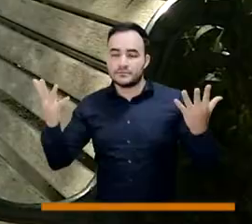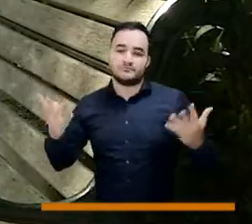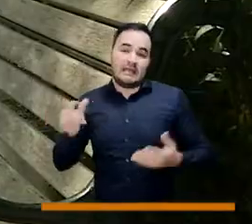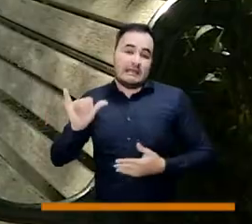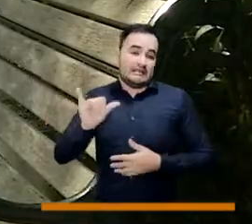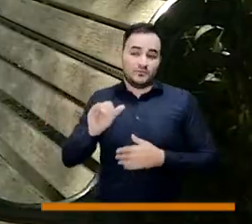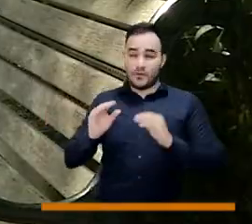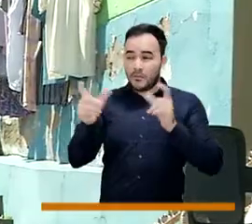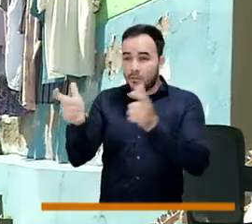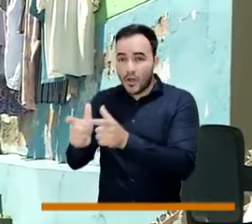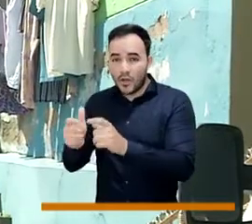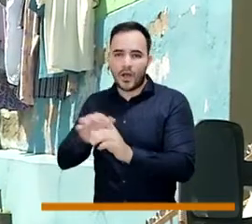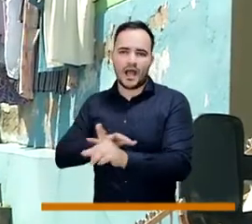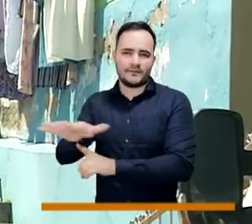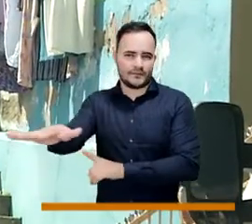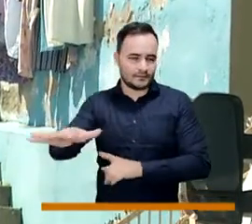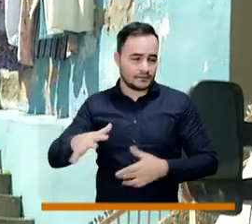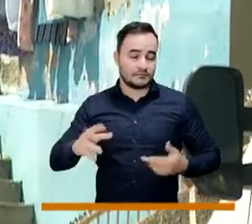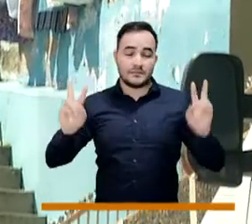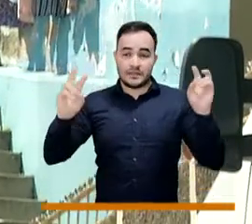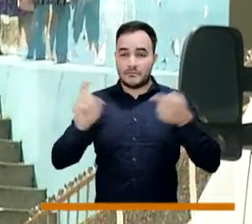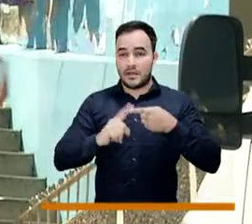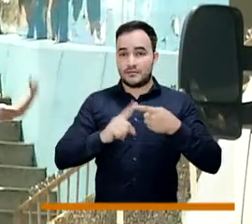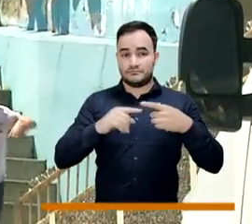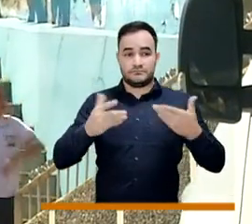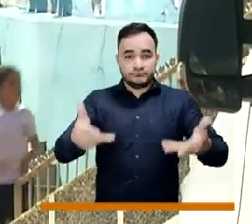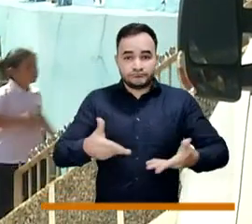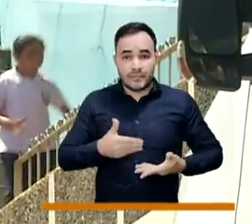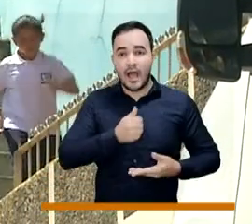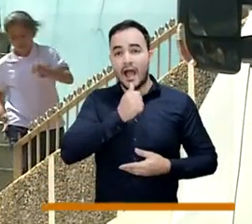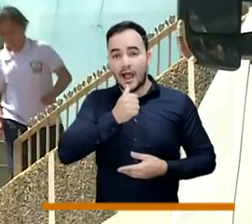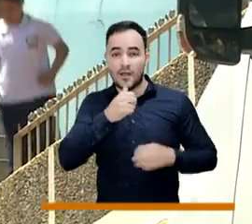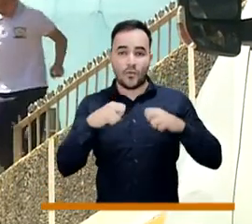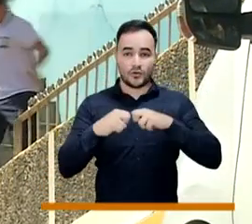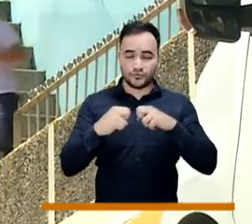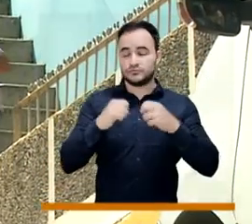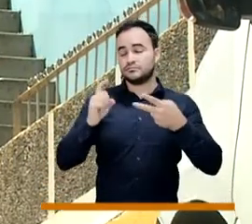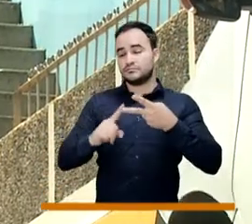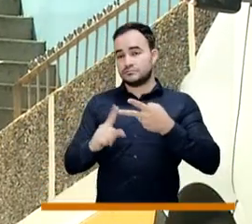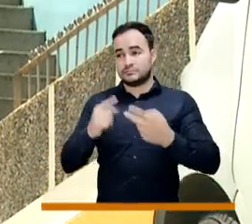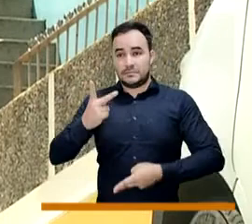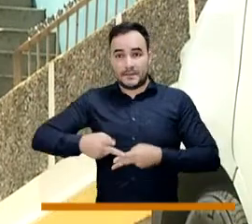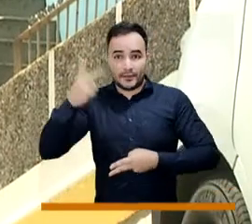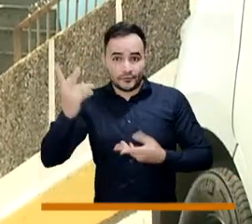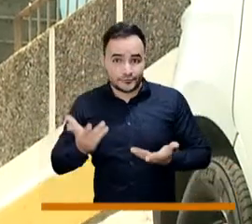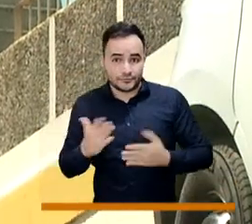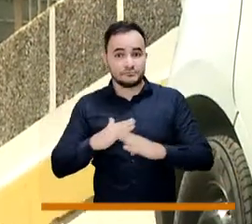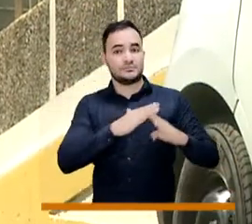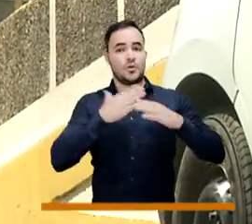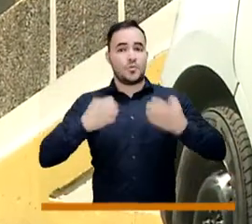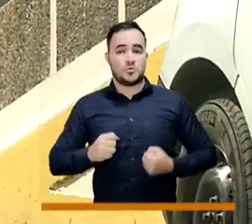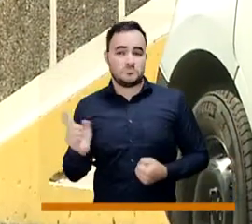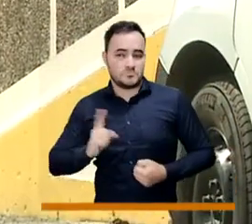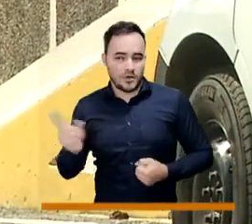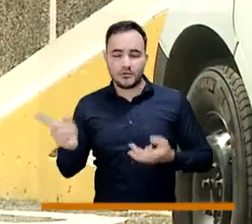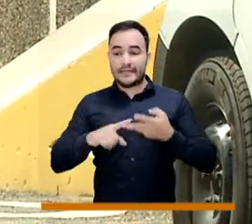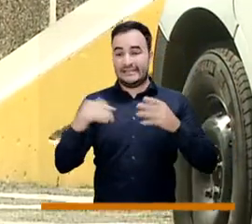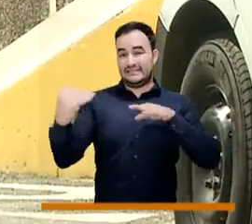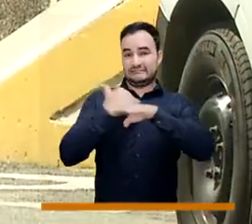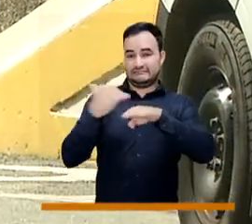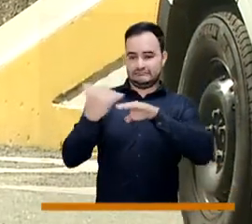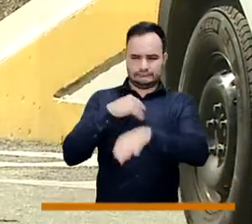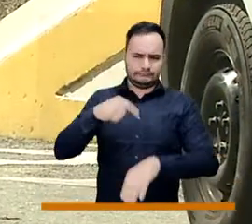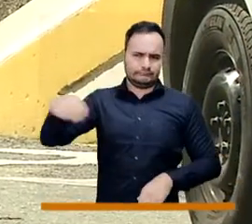en seguridad, que eso es muy importante, y en la prestación, por ejemplo, de la parte vial. La carretera